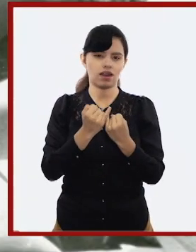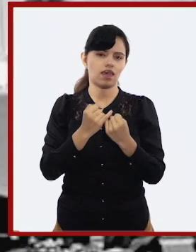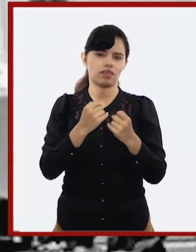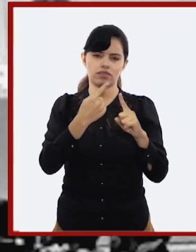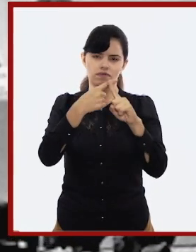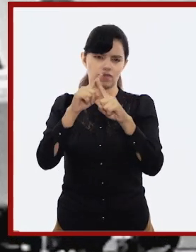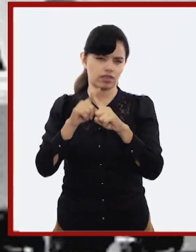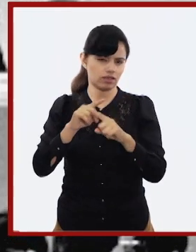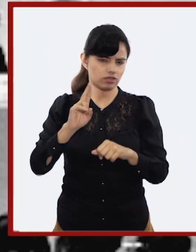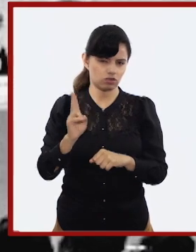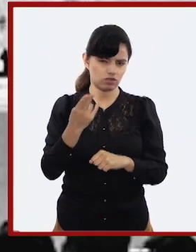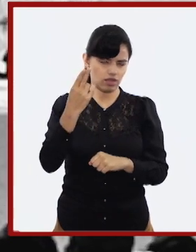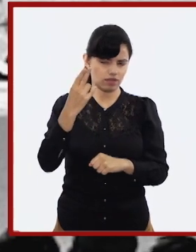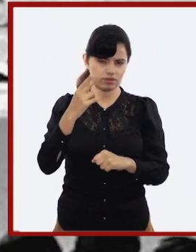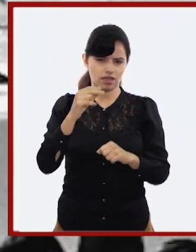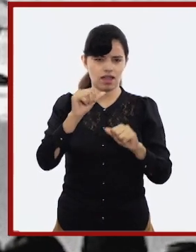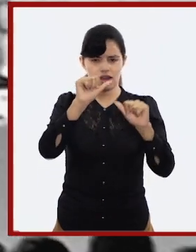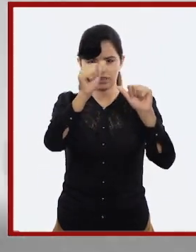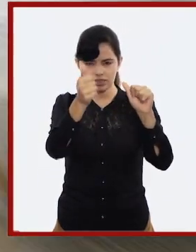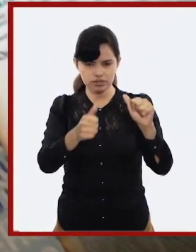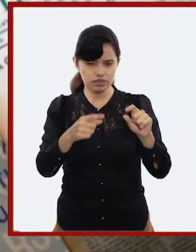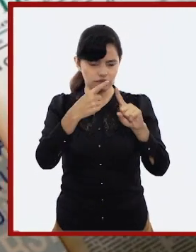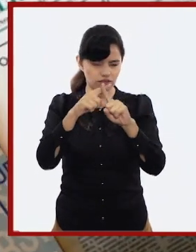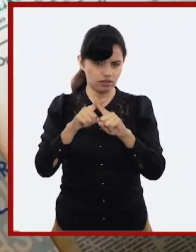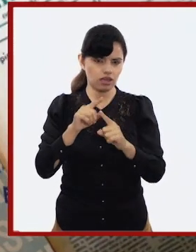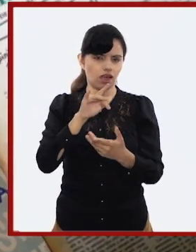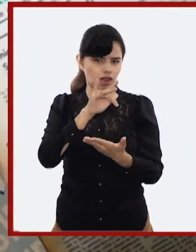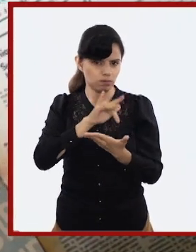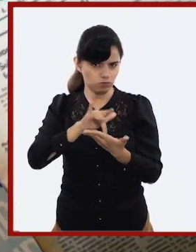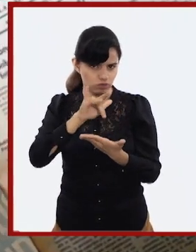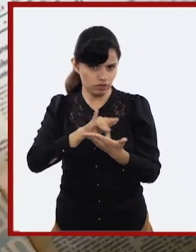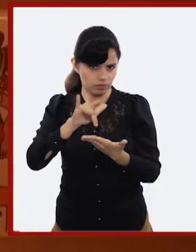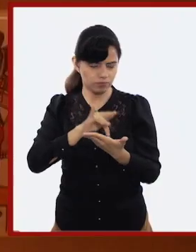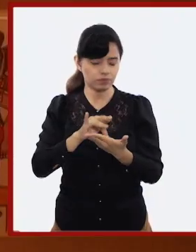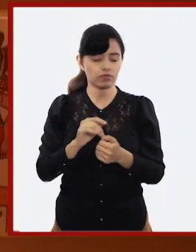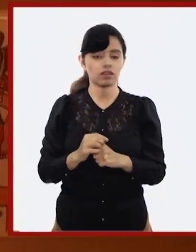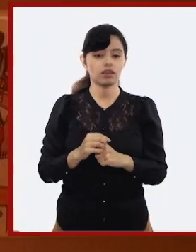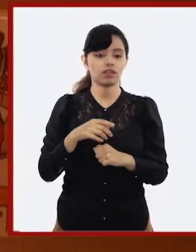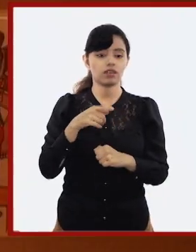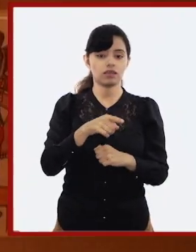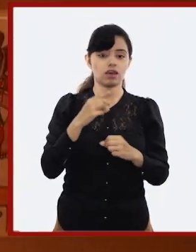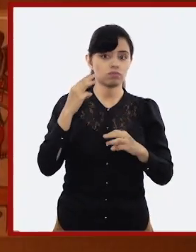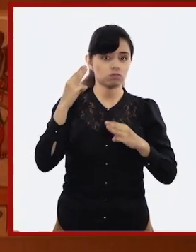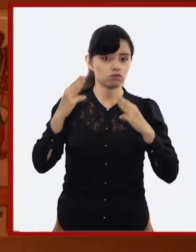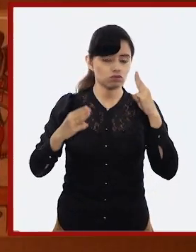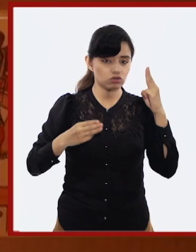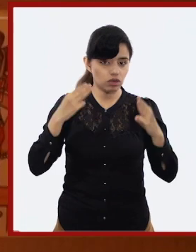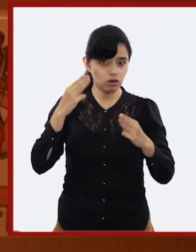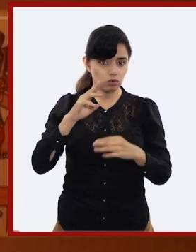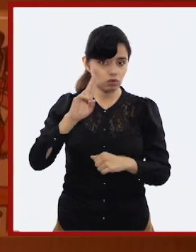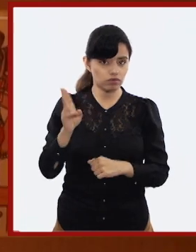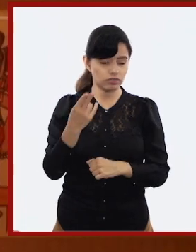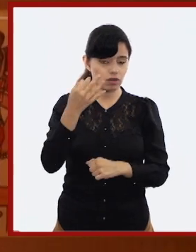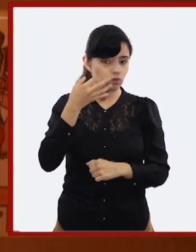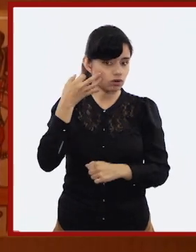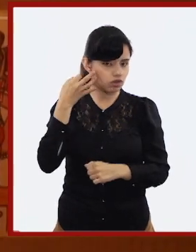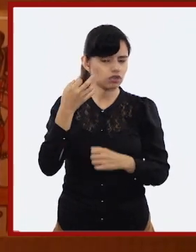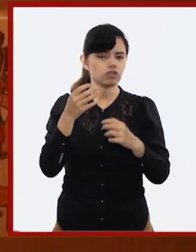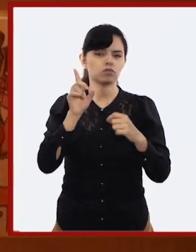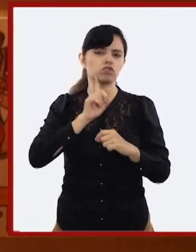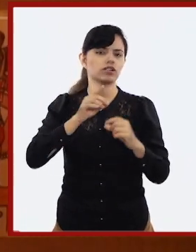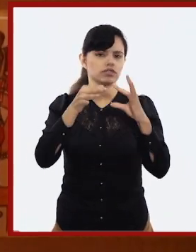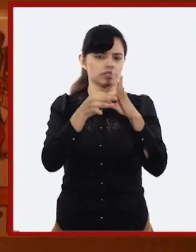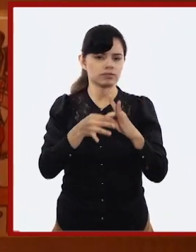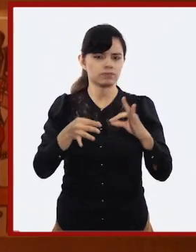academia, artistas e intelectuales. El Museo de la Mujer de la UNAM da cuenta de la historia de las mujeres desde